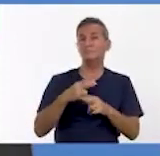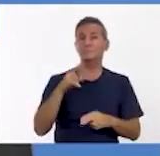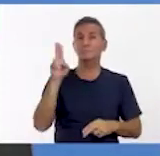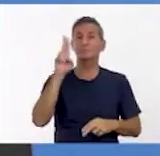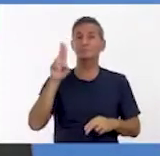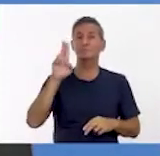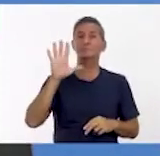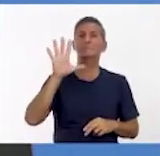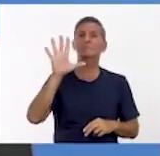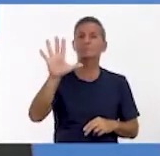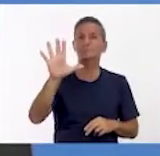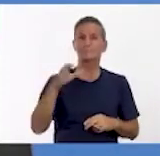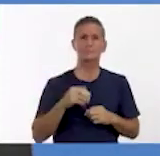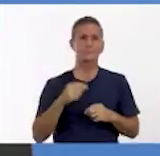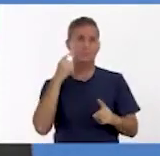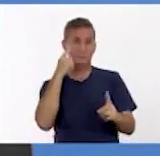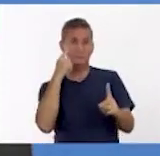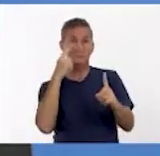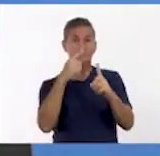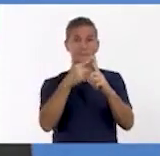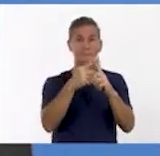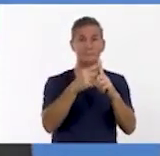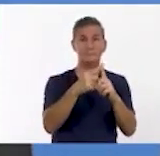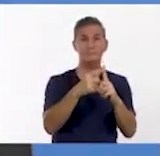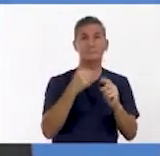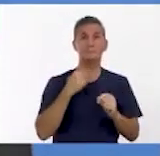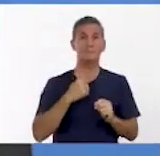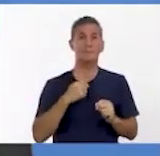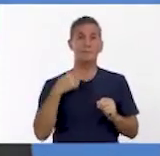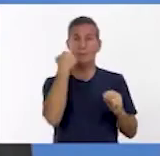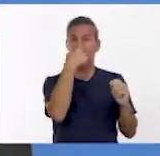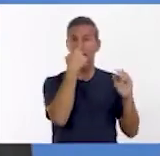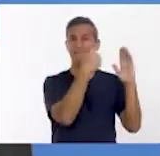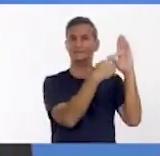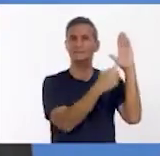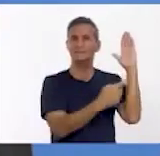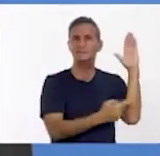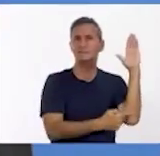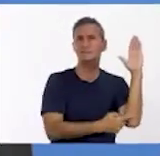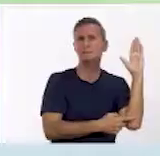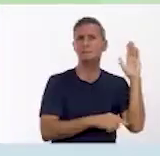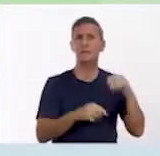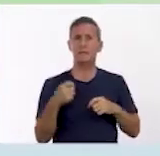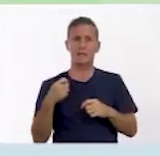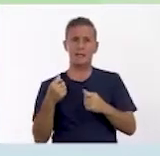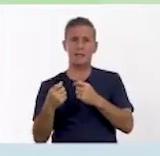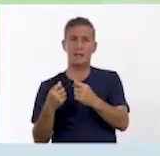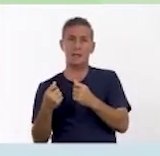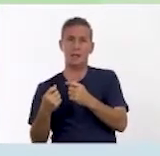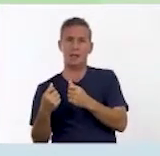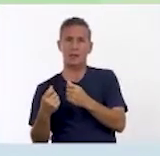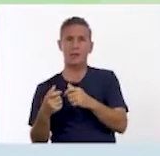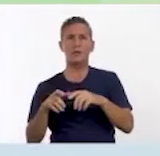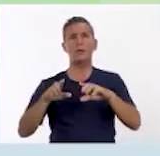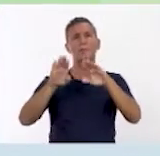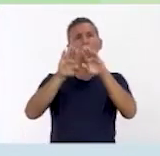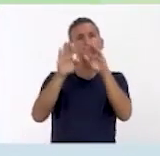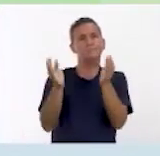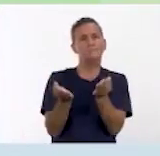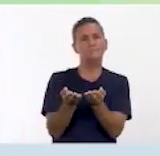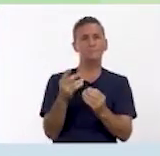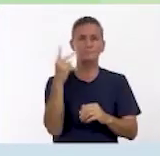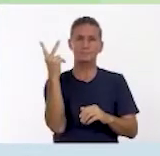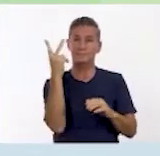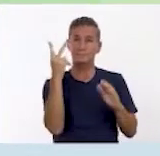unidad 5 que vamos a trabajar. Y uno de esos objetivos es el de caracterizar la economía mundial. Un